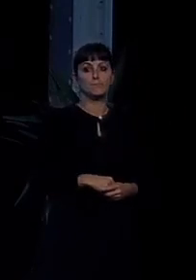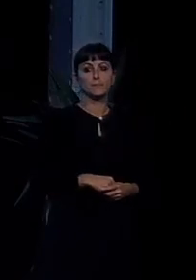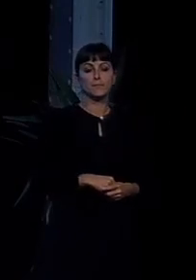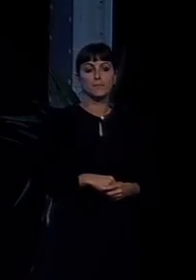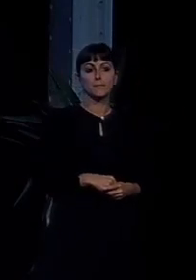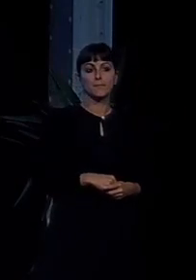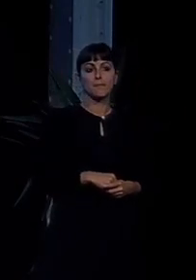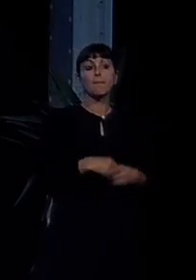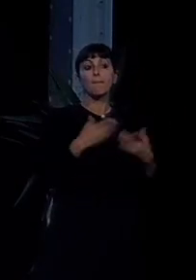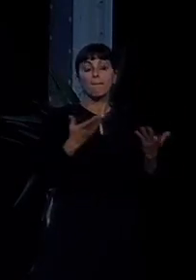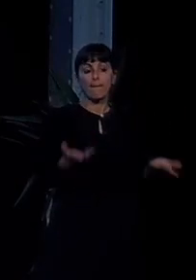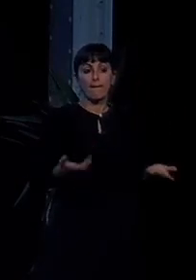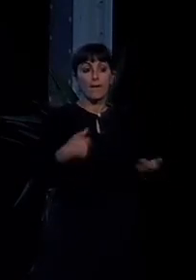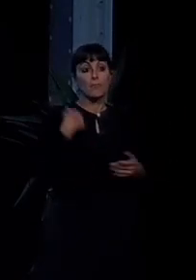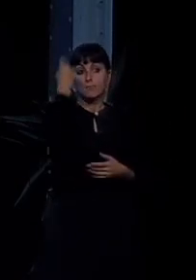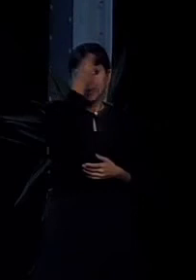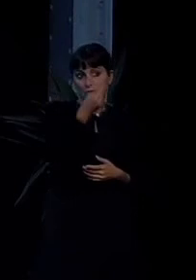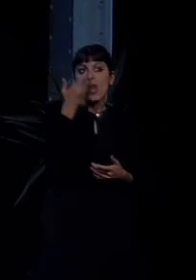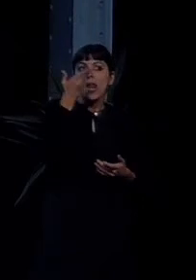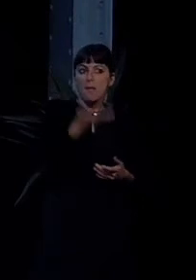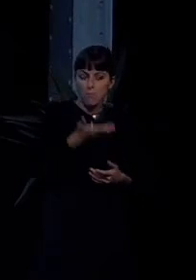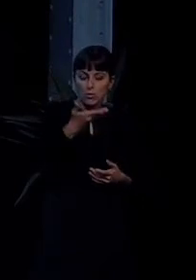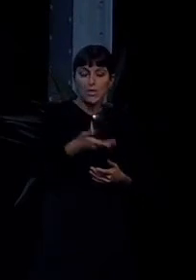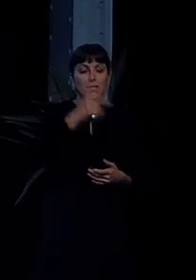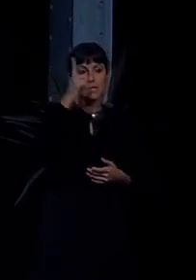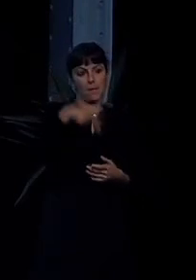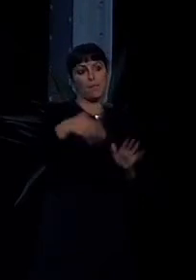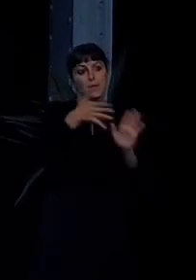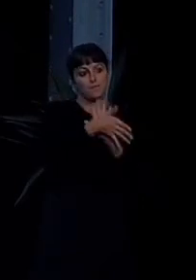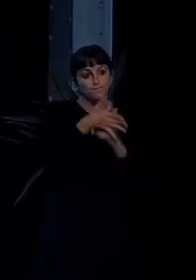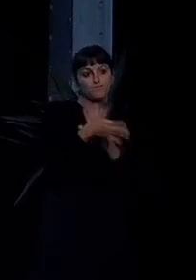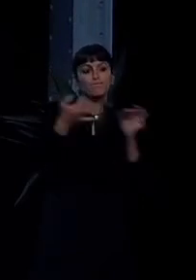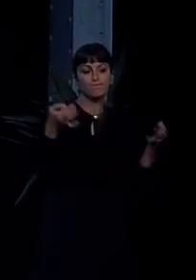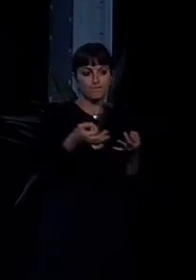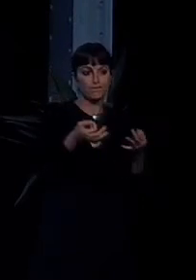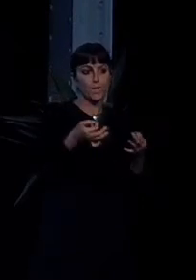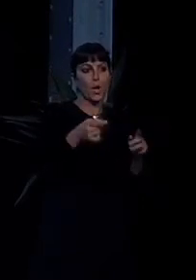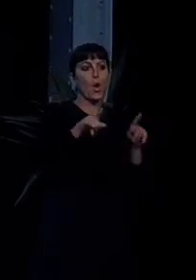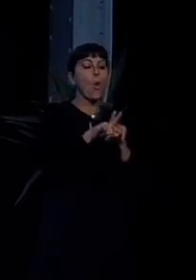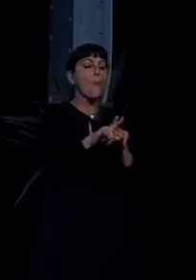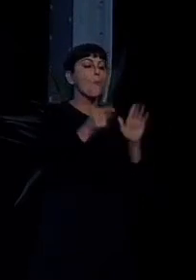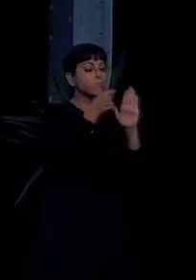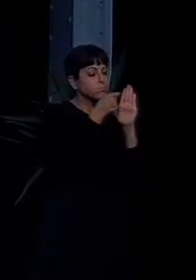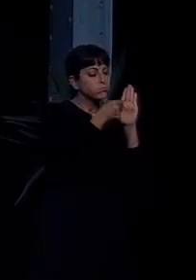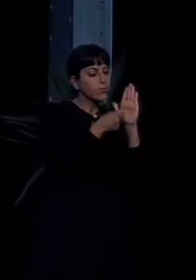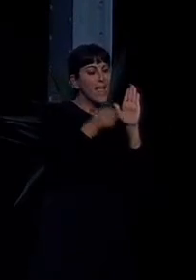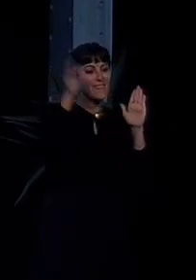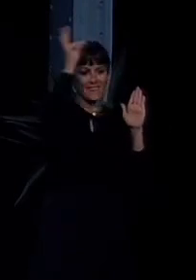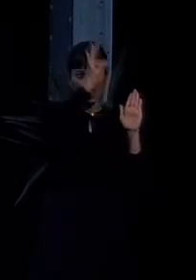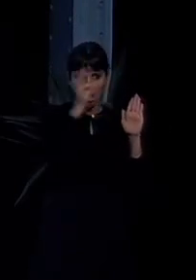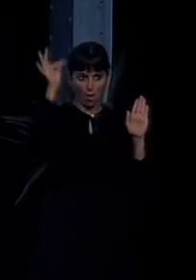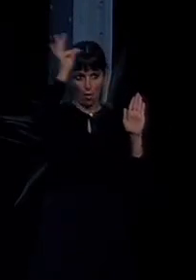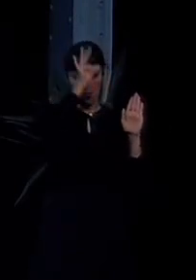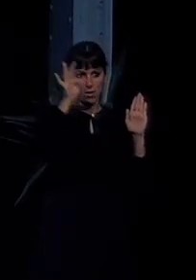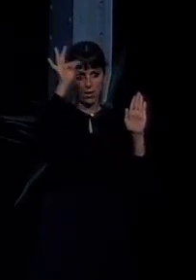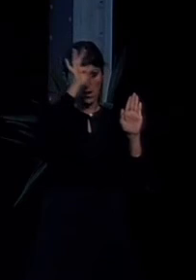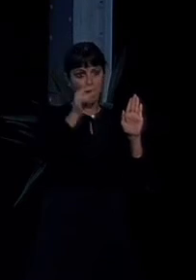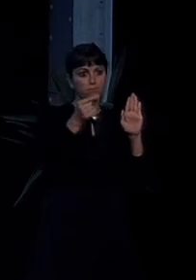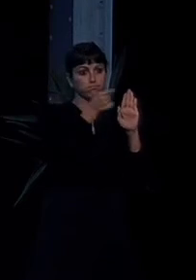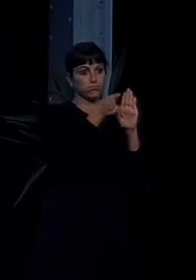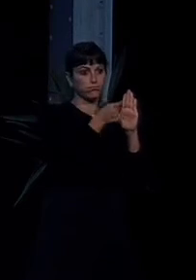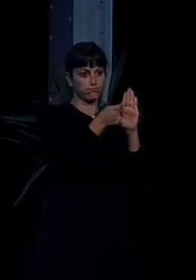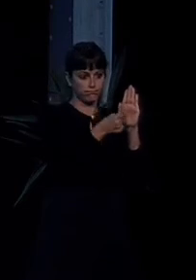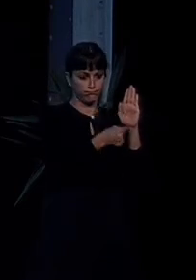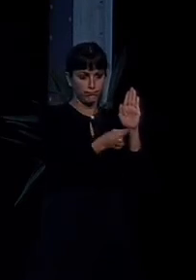En este punto me parece importante comentaros algunos puntos teóricos que forman parte de mi trabajo. Para mí era muy